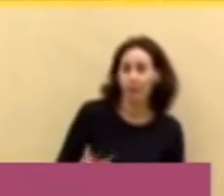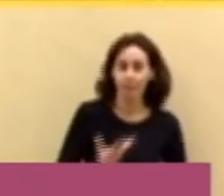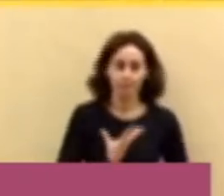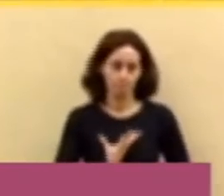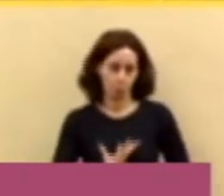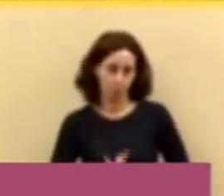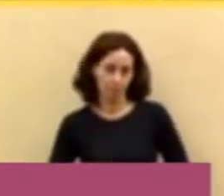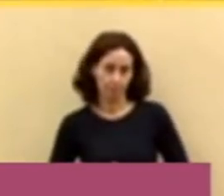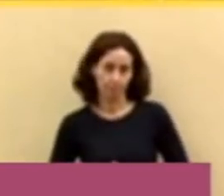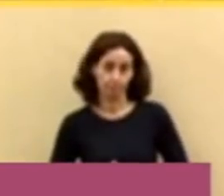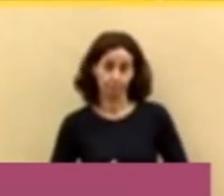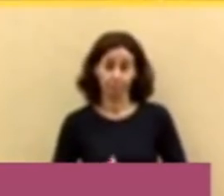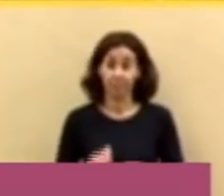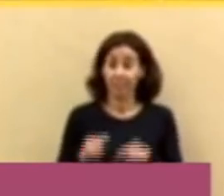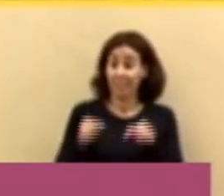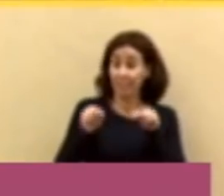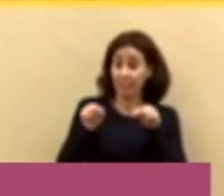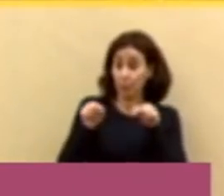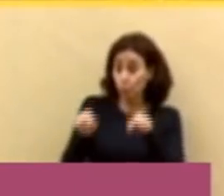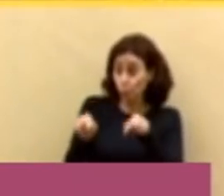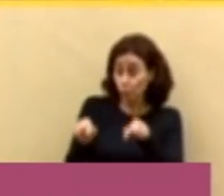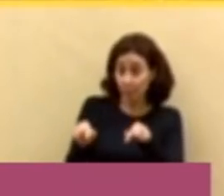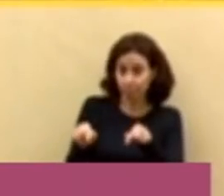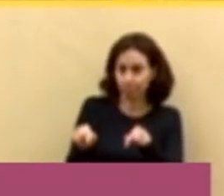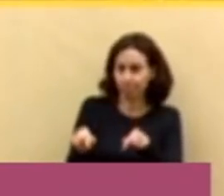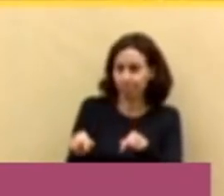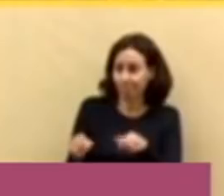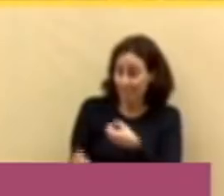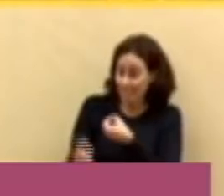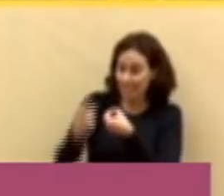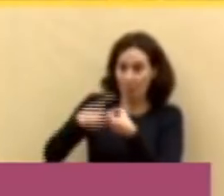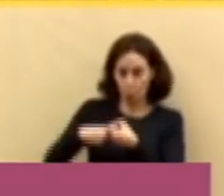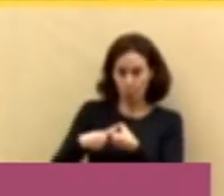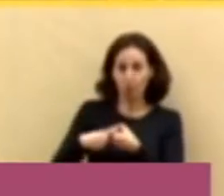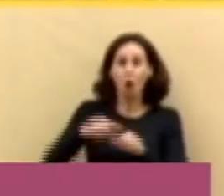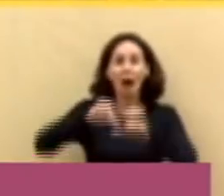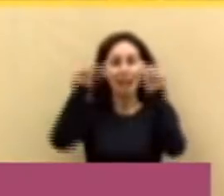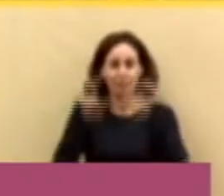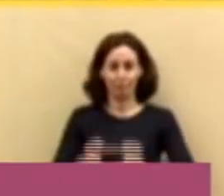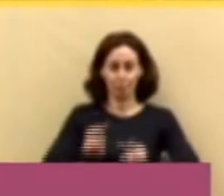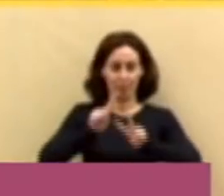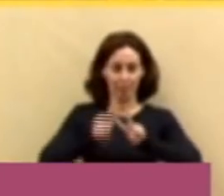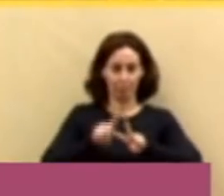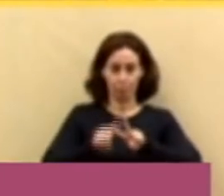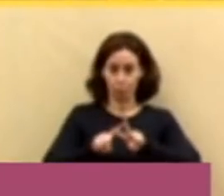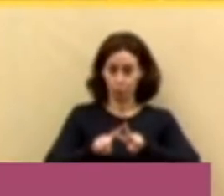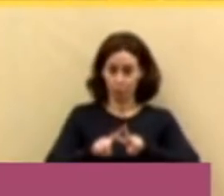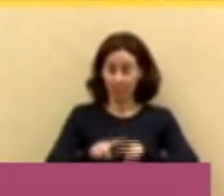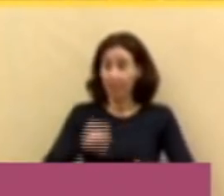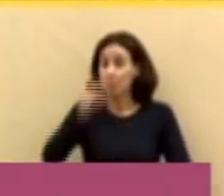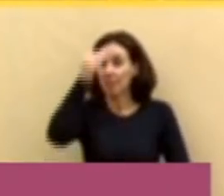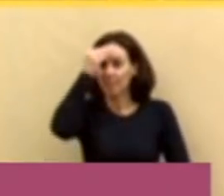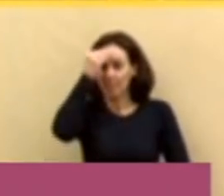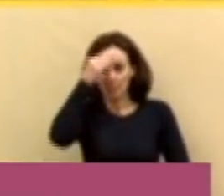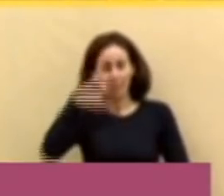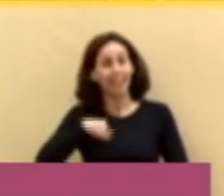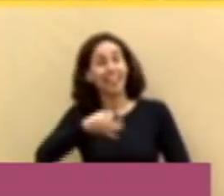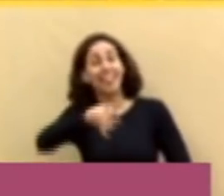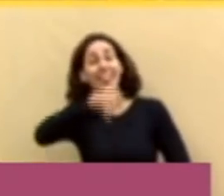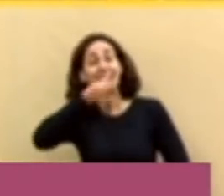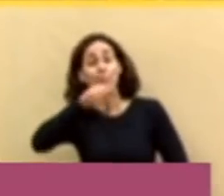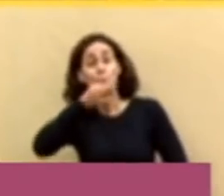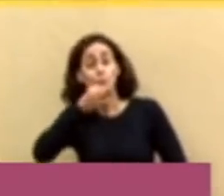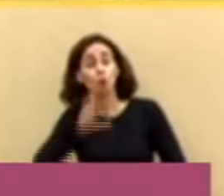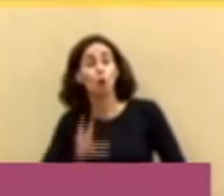Se ha unido a la brutal caricatura de Vox y por un momento he pensado que el discurso en el que tenía tantas coincidencias con el señor Sánchez se lo había hecho a usted el